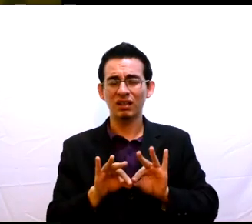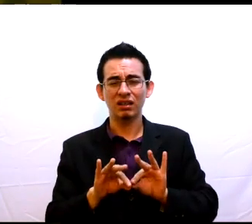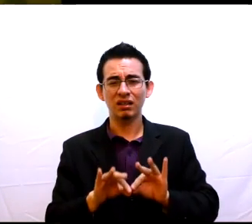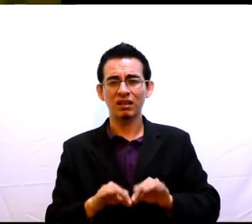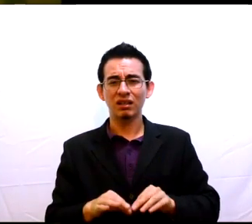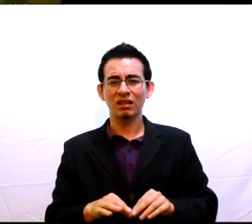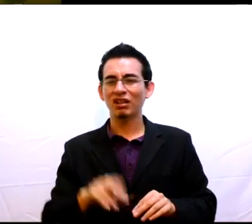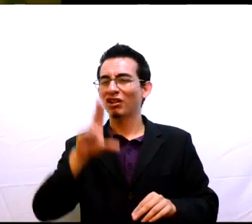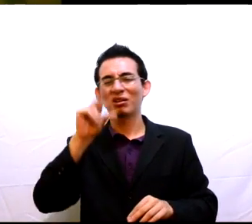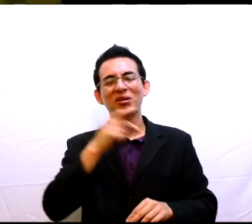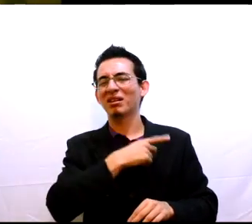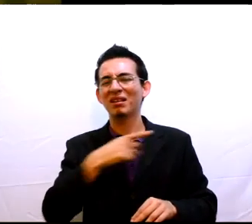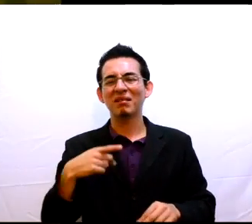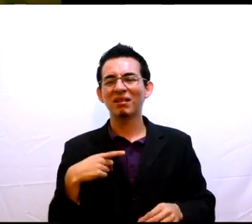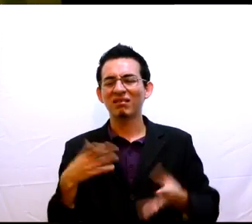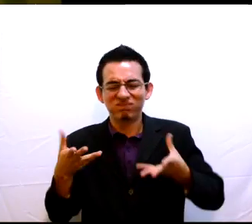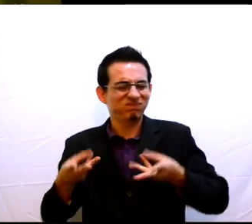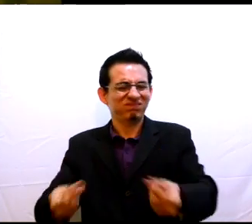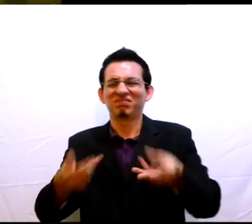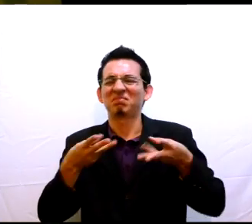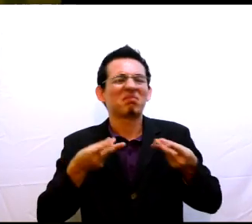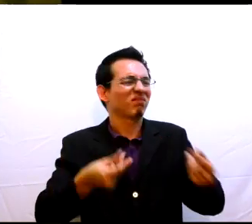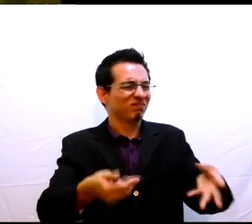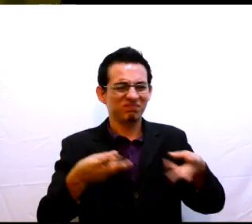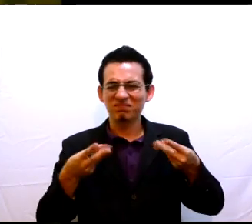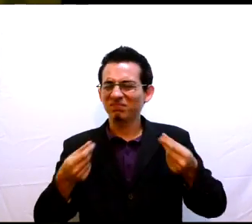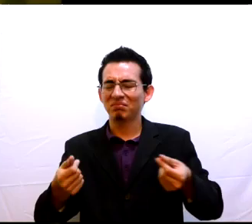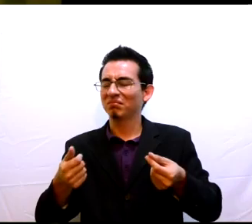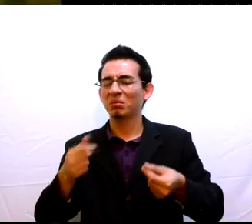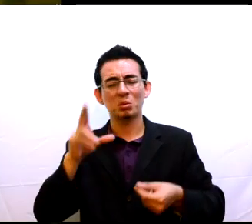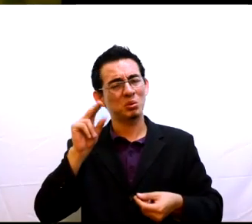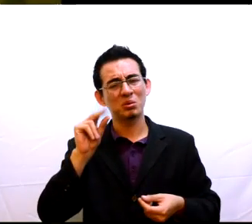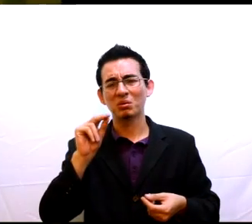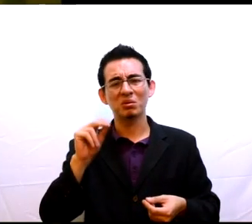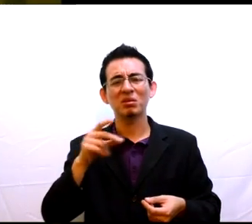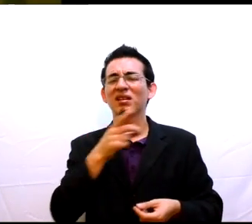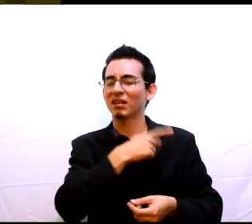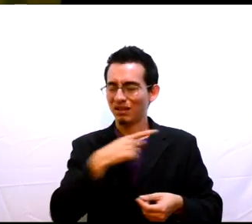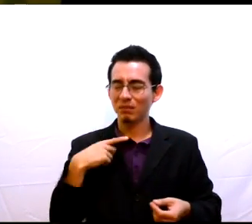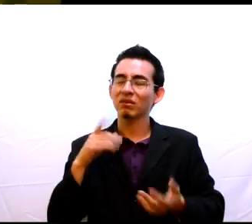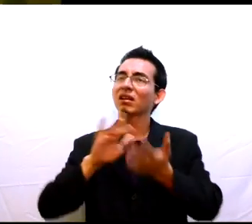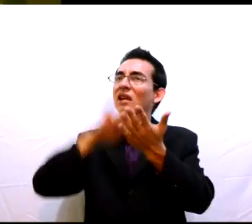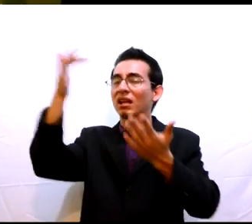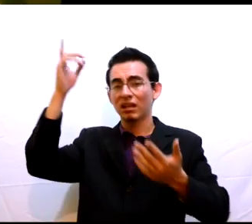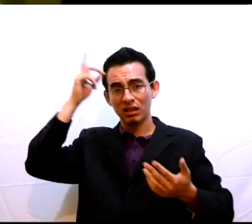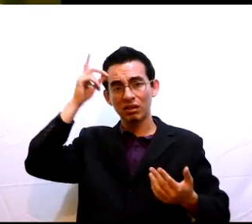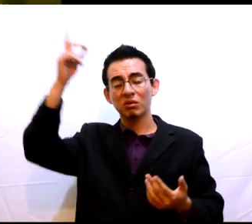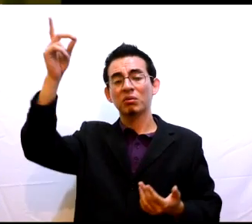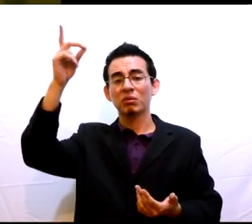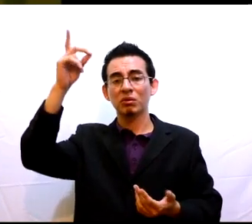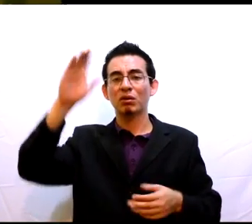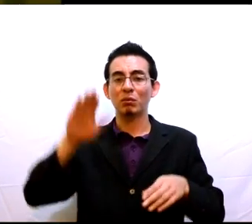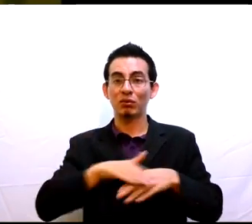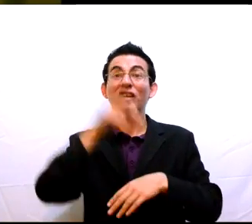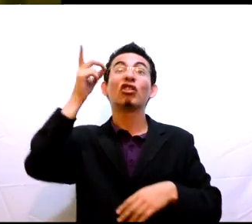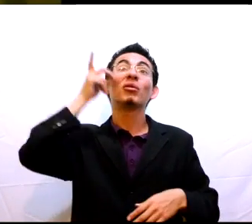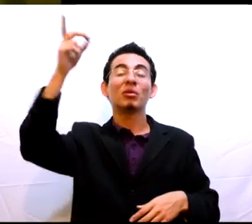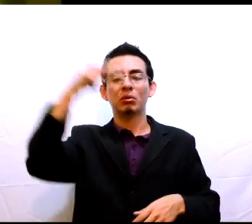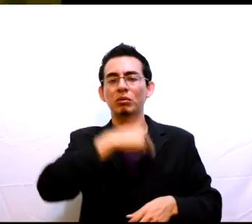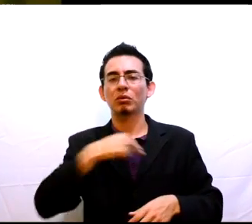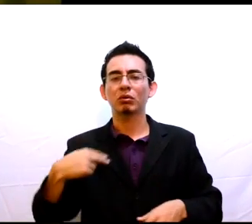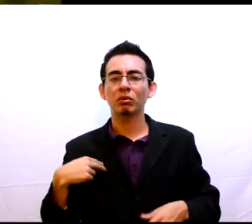sin despilfarrar sin tener en menos tu palabra gracias te damos sr porque nos haces